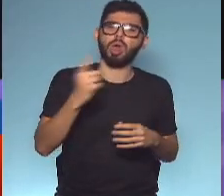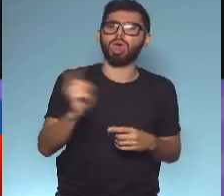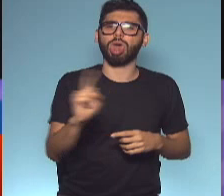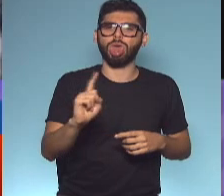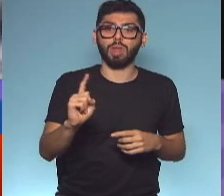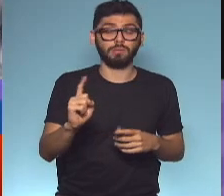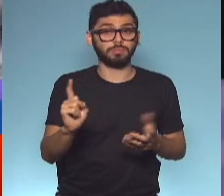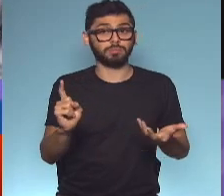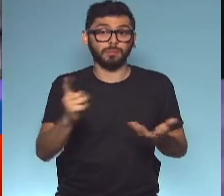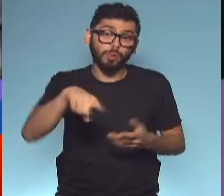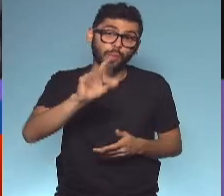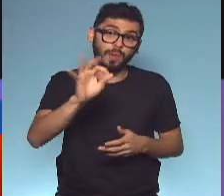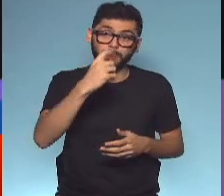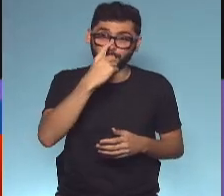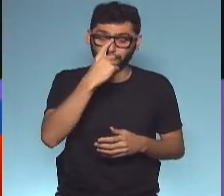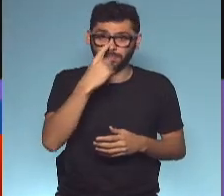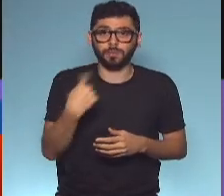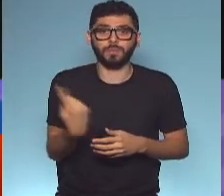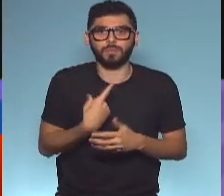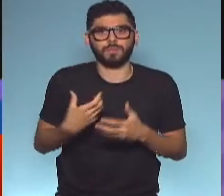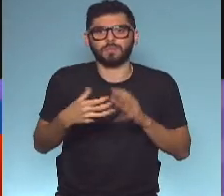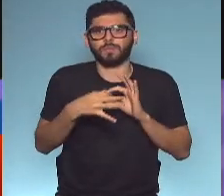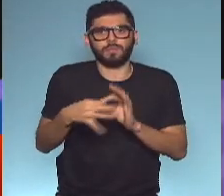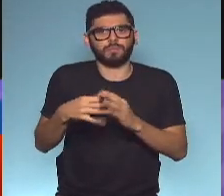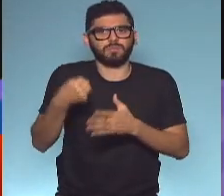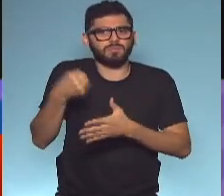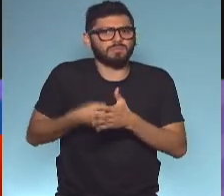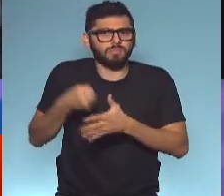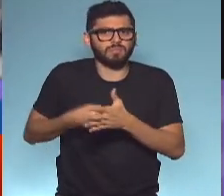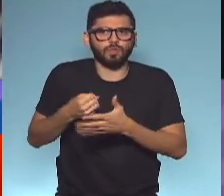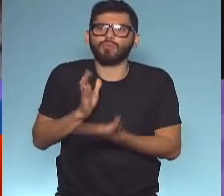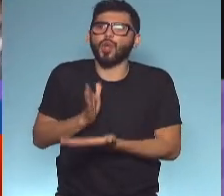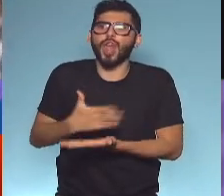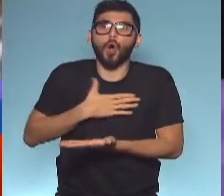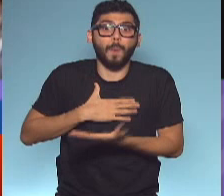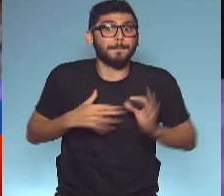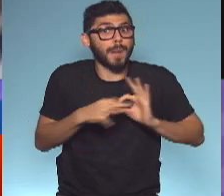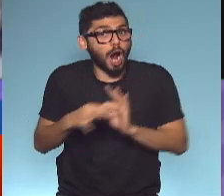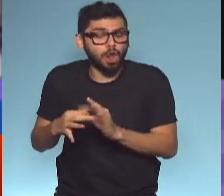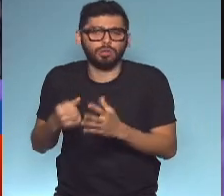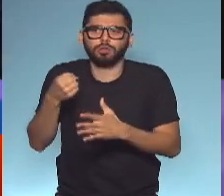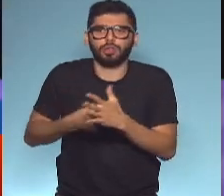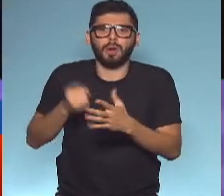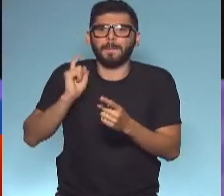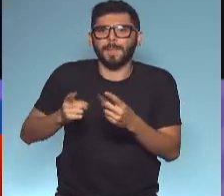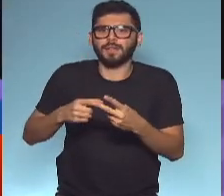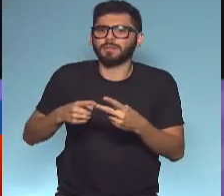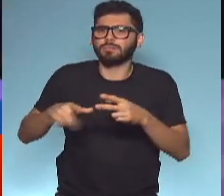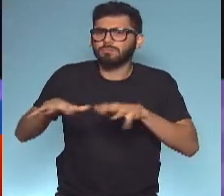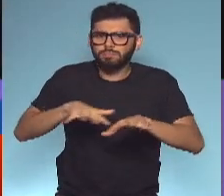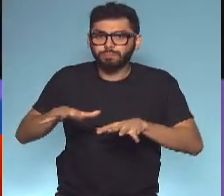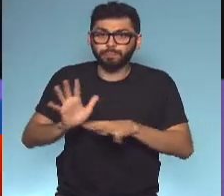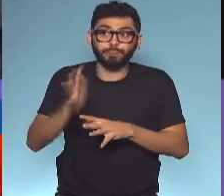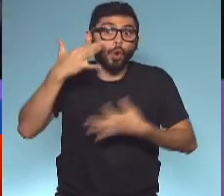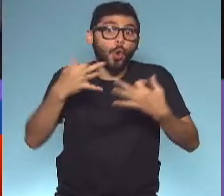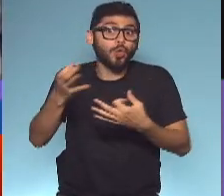Digamos, vos sabés que nosotros estamos vinculados también a la lucha por la defensa de los derechos humanos y las cuestiones que están aún pendientes en la justicia